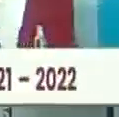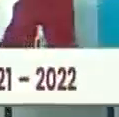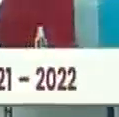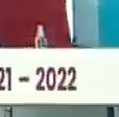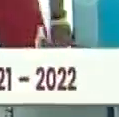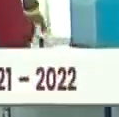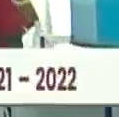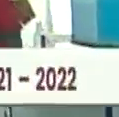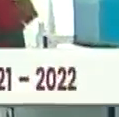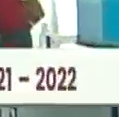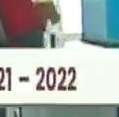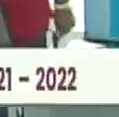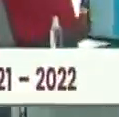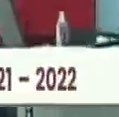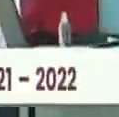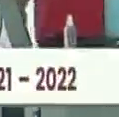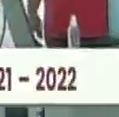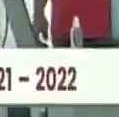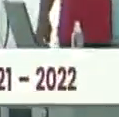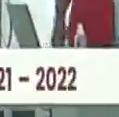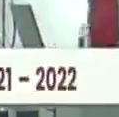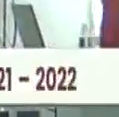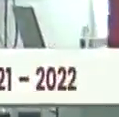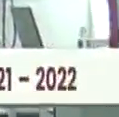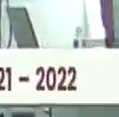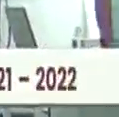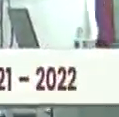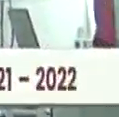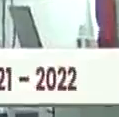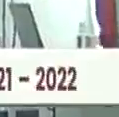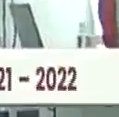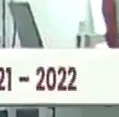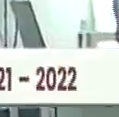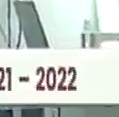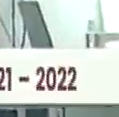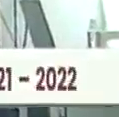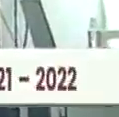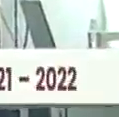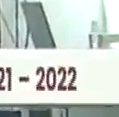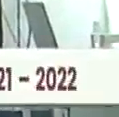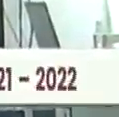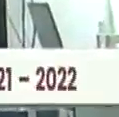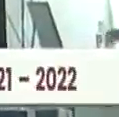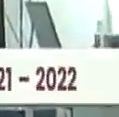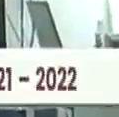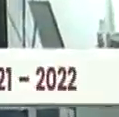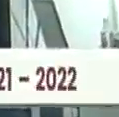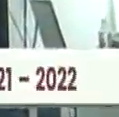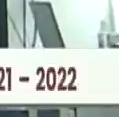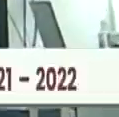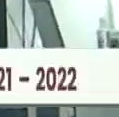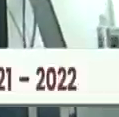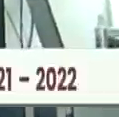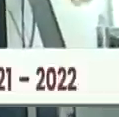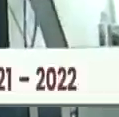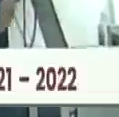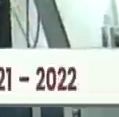comiendo. La naranja. Ah. ¿Quién ganó? Perdió. ¿Le di el coronavirus?